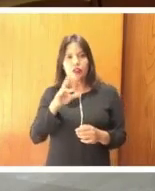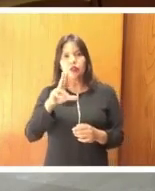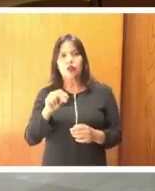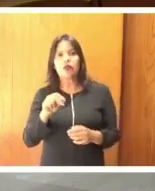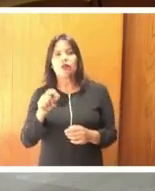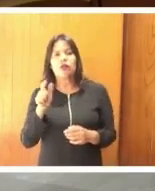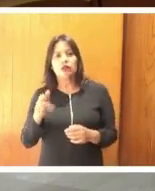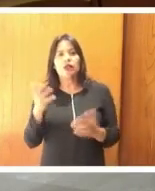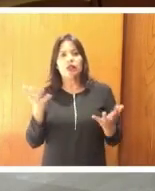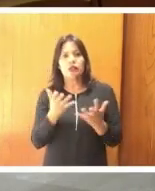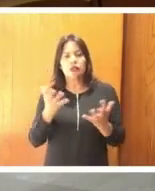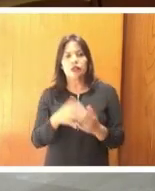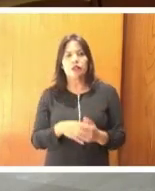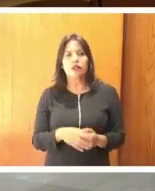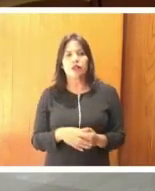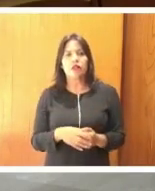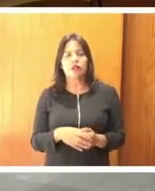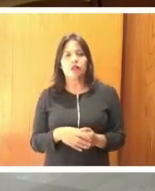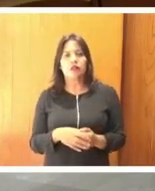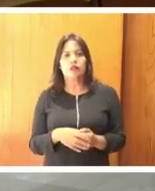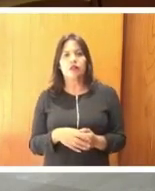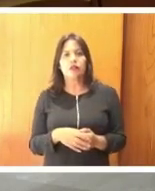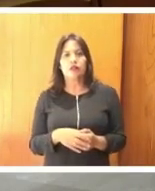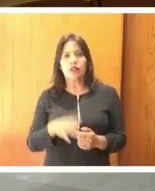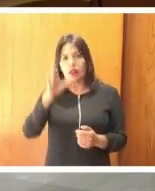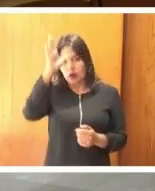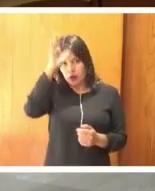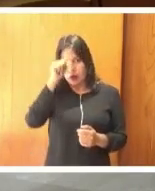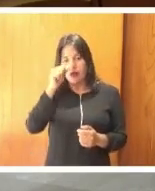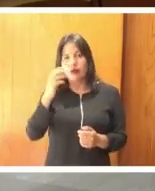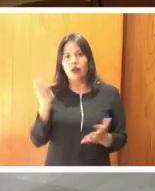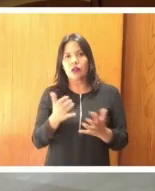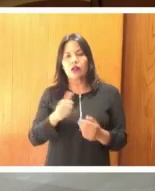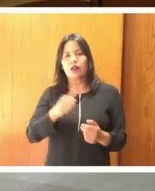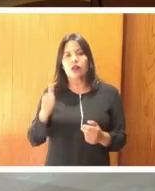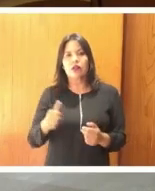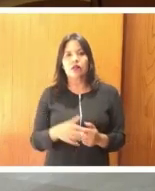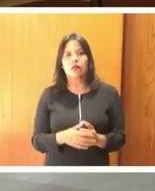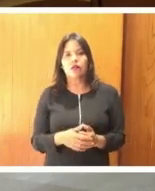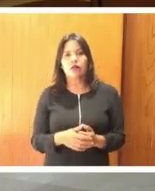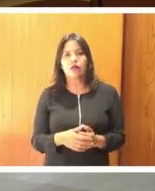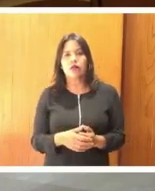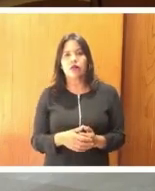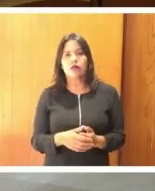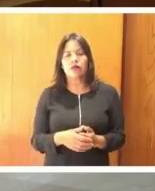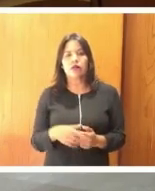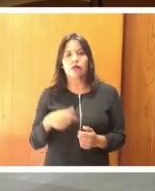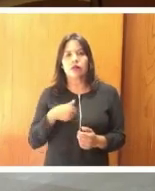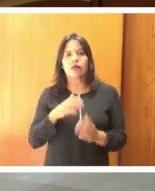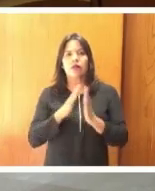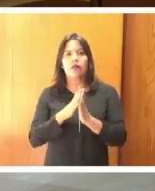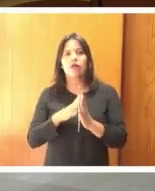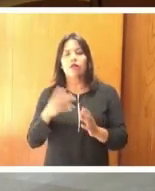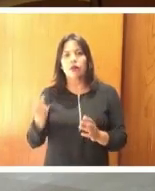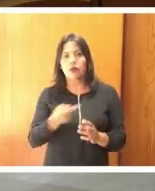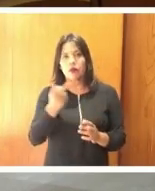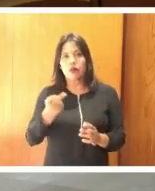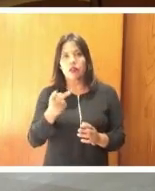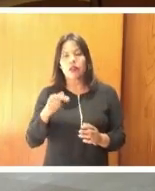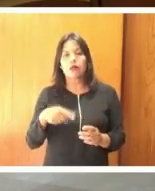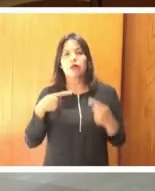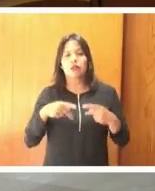virtud de que fue circulado previo los dos acuerdos que se somete a su consideración, únicamente me permito hacer mención a los rubros de los